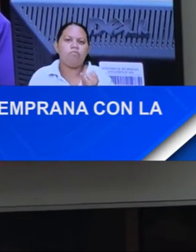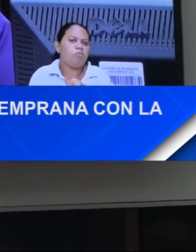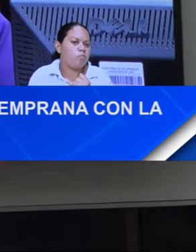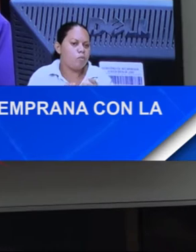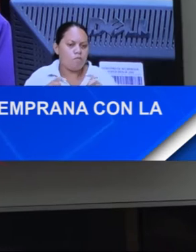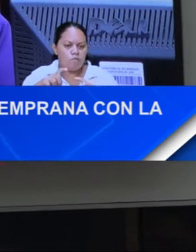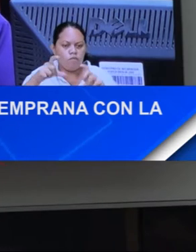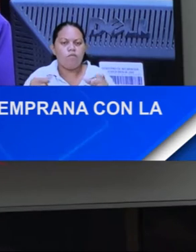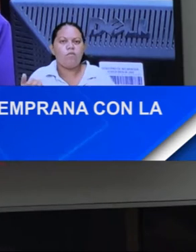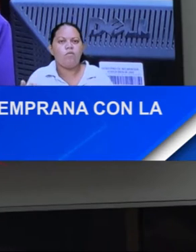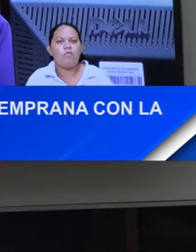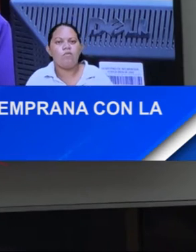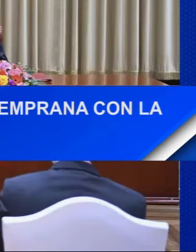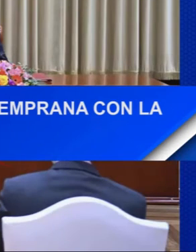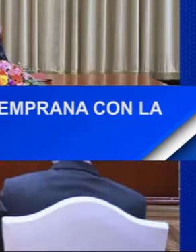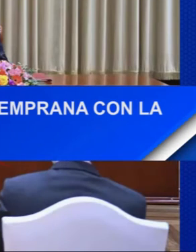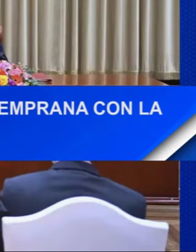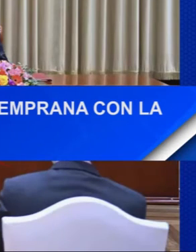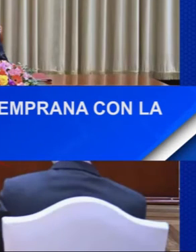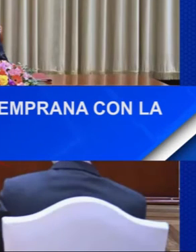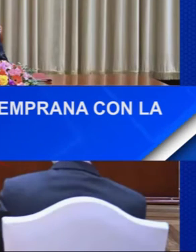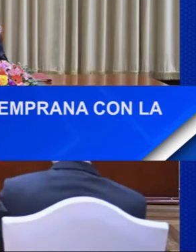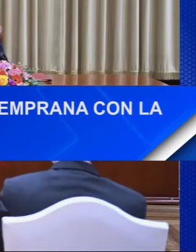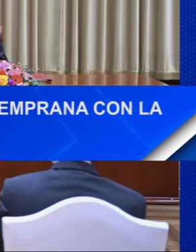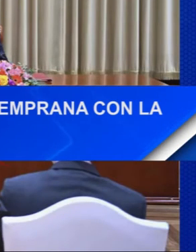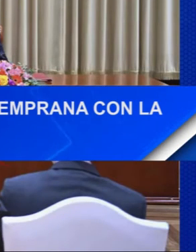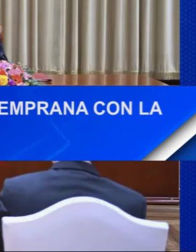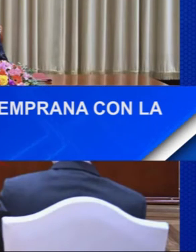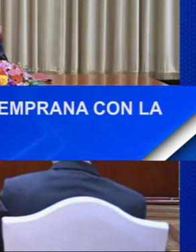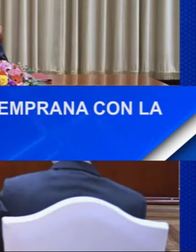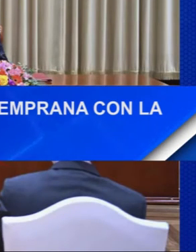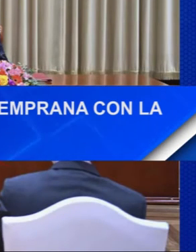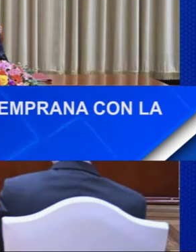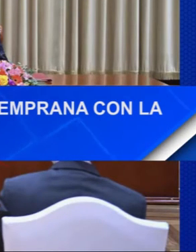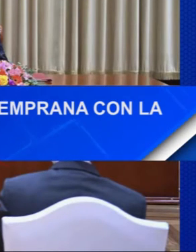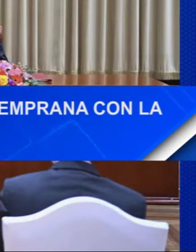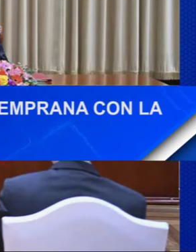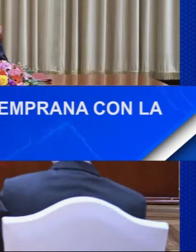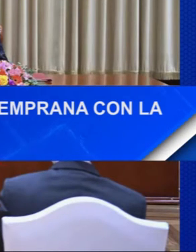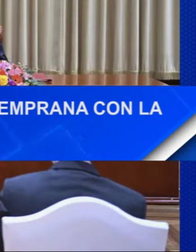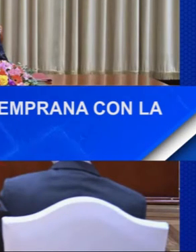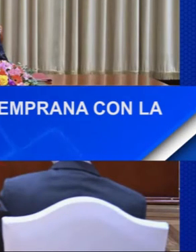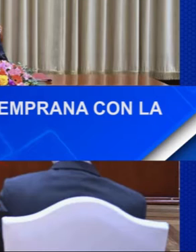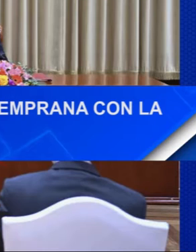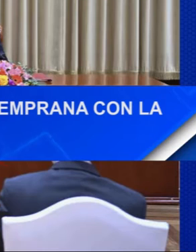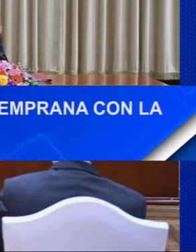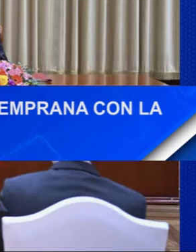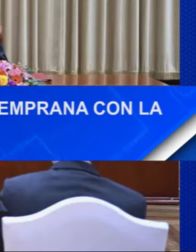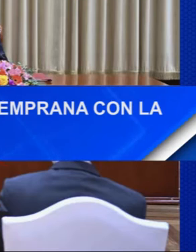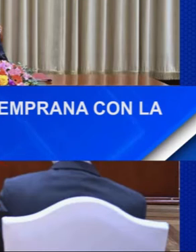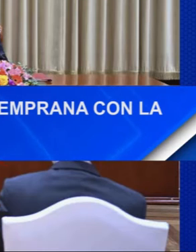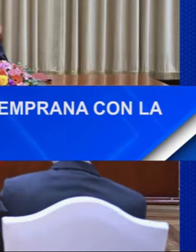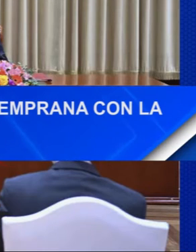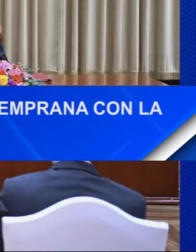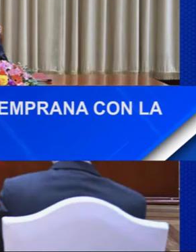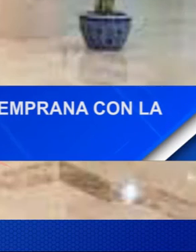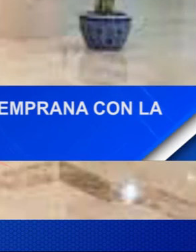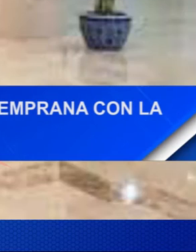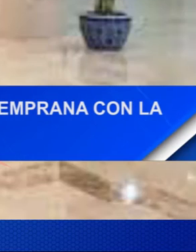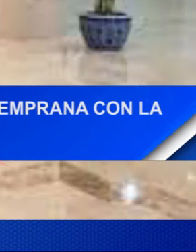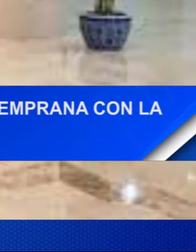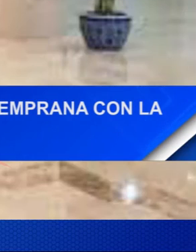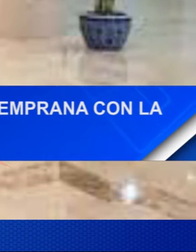textiles y juguetes. Por su parte, el diputado Wálmaro Gutiérrez, presidente de la Comisión de Producción y